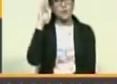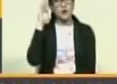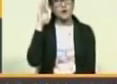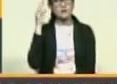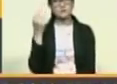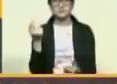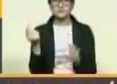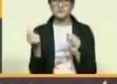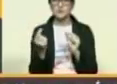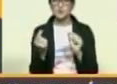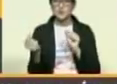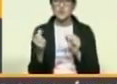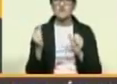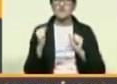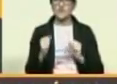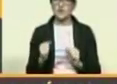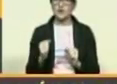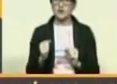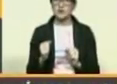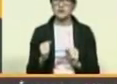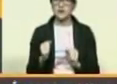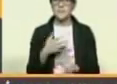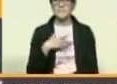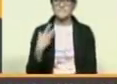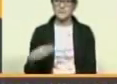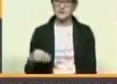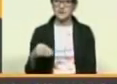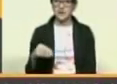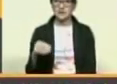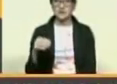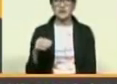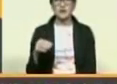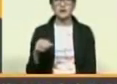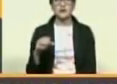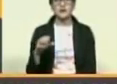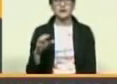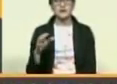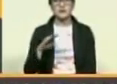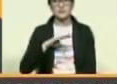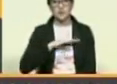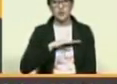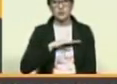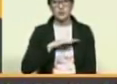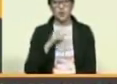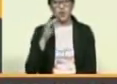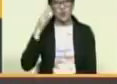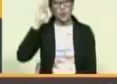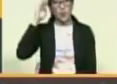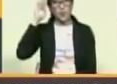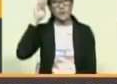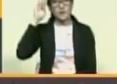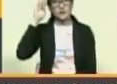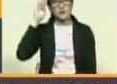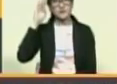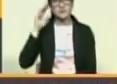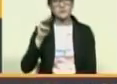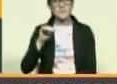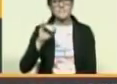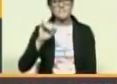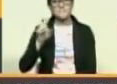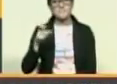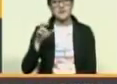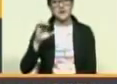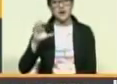conversaciones intensas con el presidente del Consejo de Estado y de Ministros de Cuba, compañero Miguel